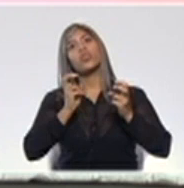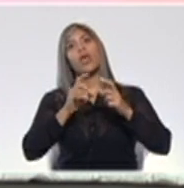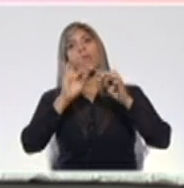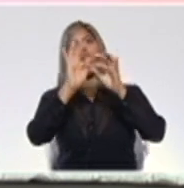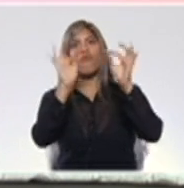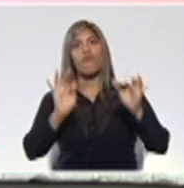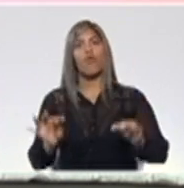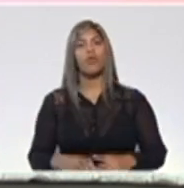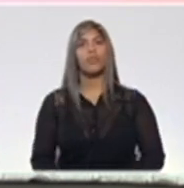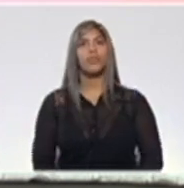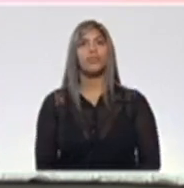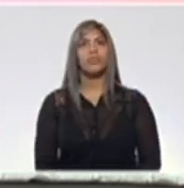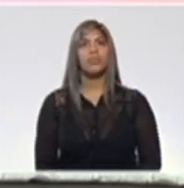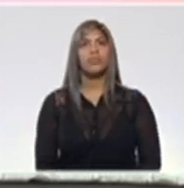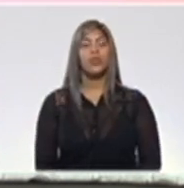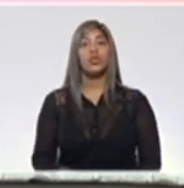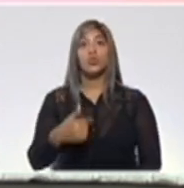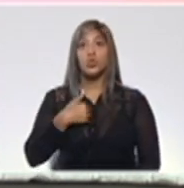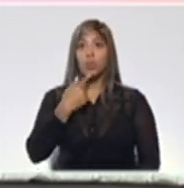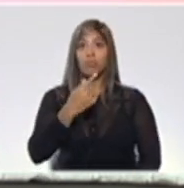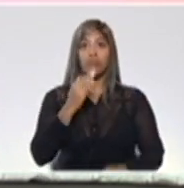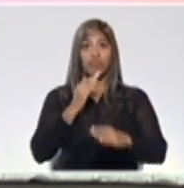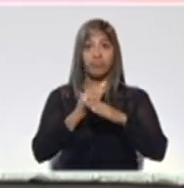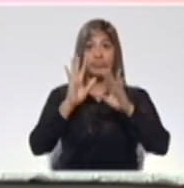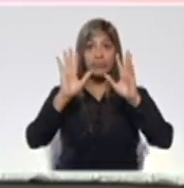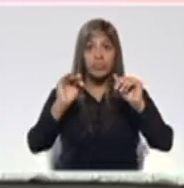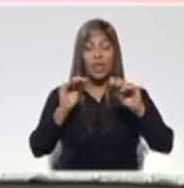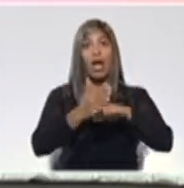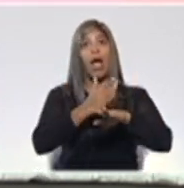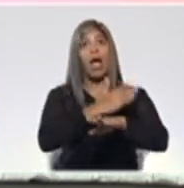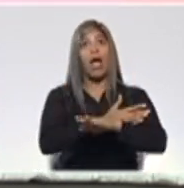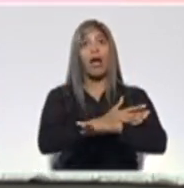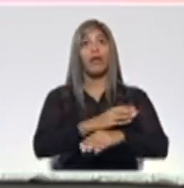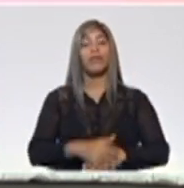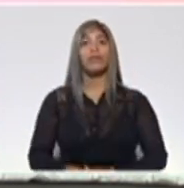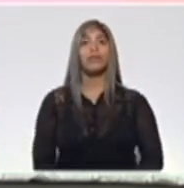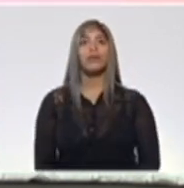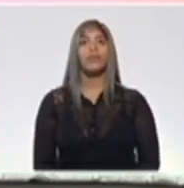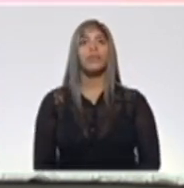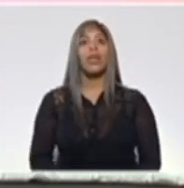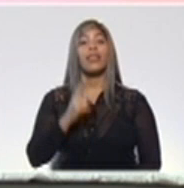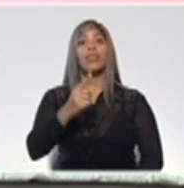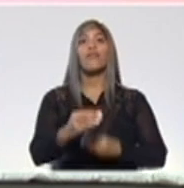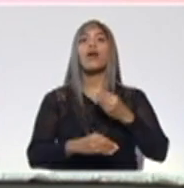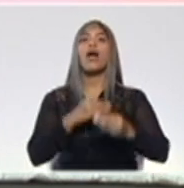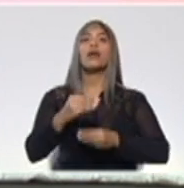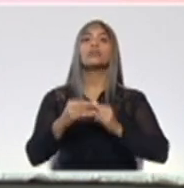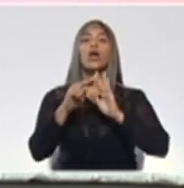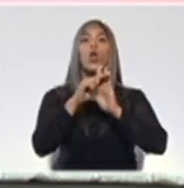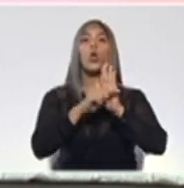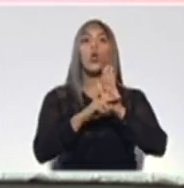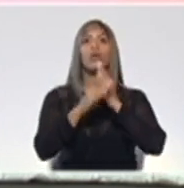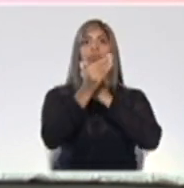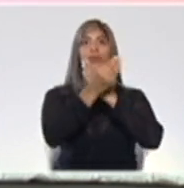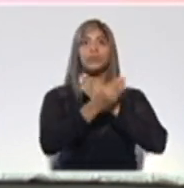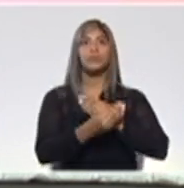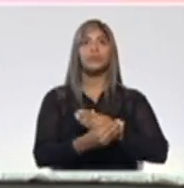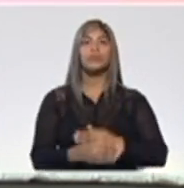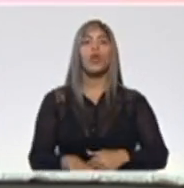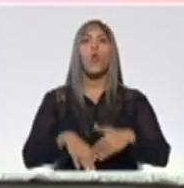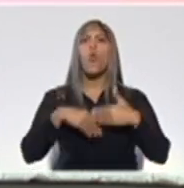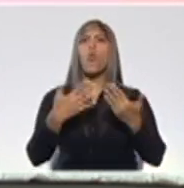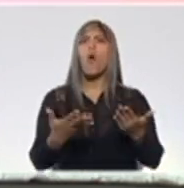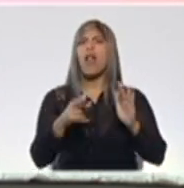geométricas. No me puedo despedir sin antes recordar que tenemos que continuar con las normas de bioseguridad. ¿Cuáles son